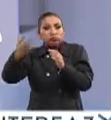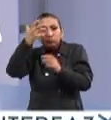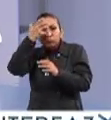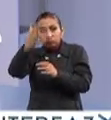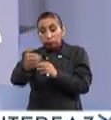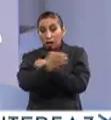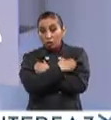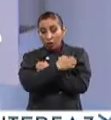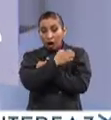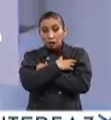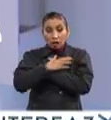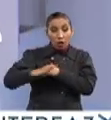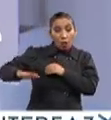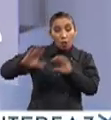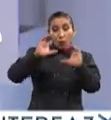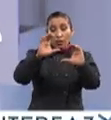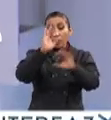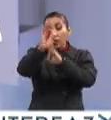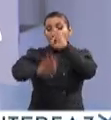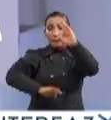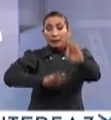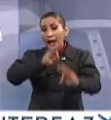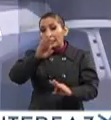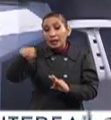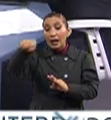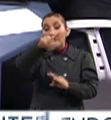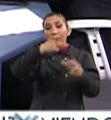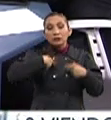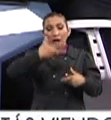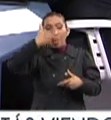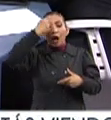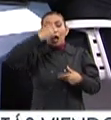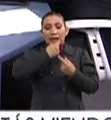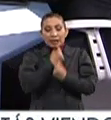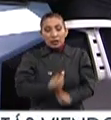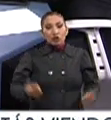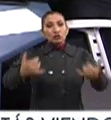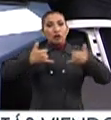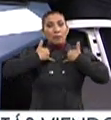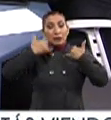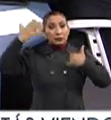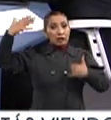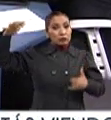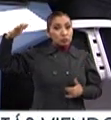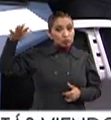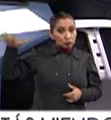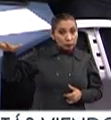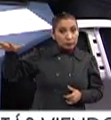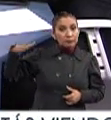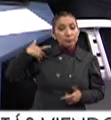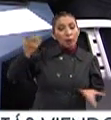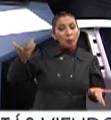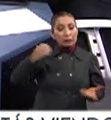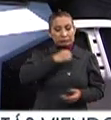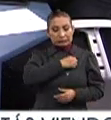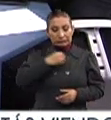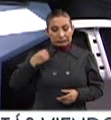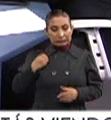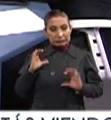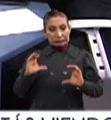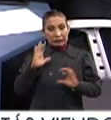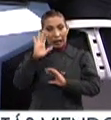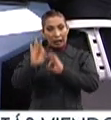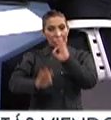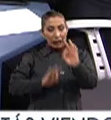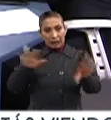formal. La educación ambiental tiene que llevar a formar en los ciudadanos, en los niños, en los jóvenes, en los adultos, un compromiso con el